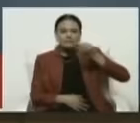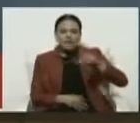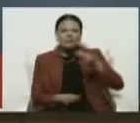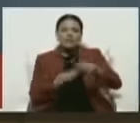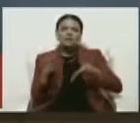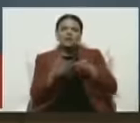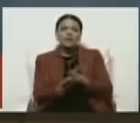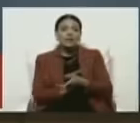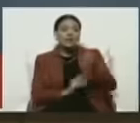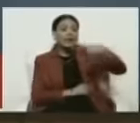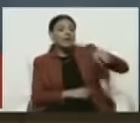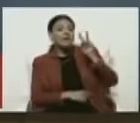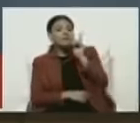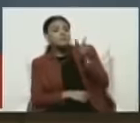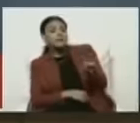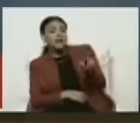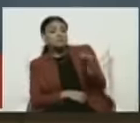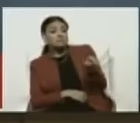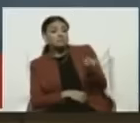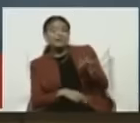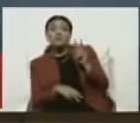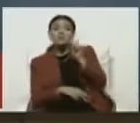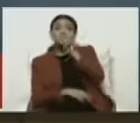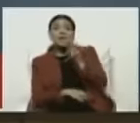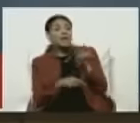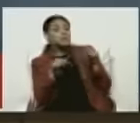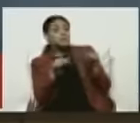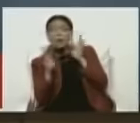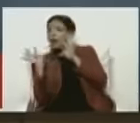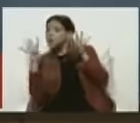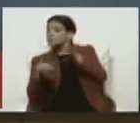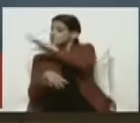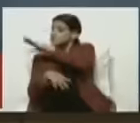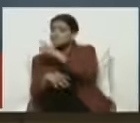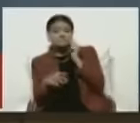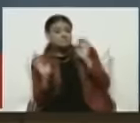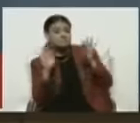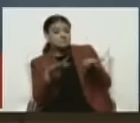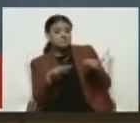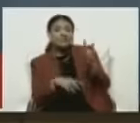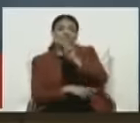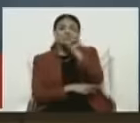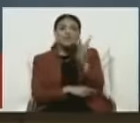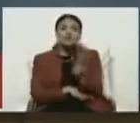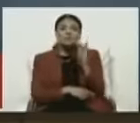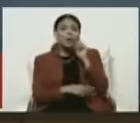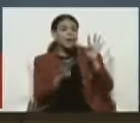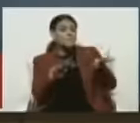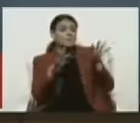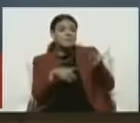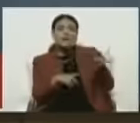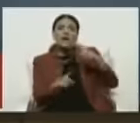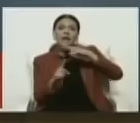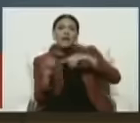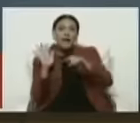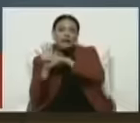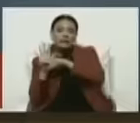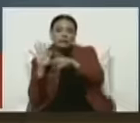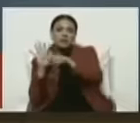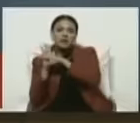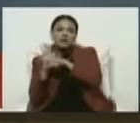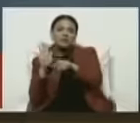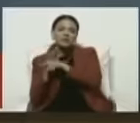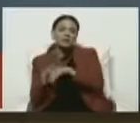a Venezuela en el ojo de un presunto, pero que no lo es, Estado que está al margen de la ley,